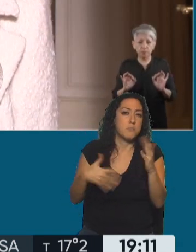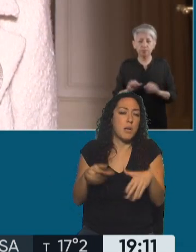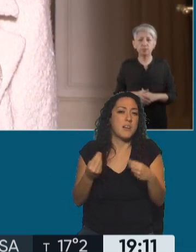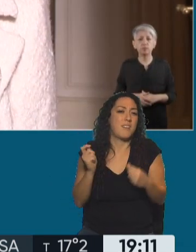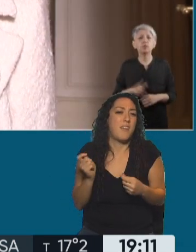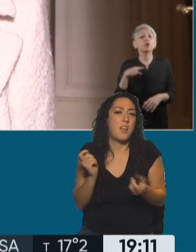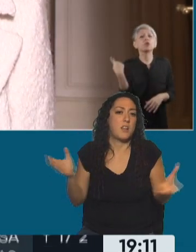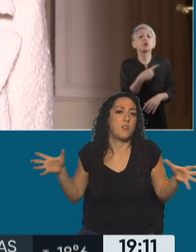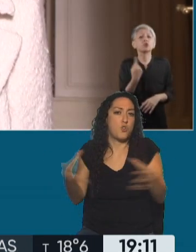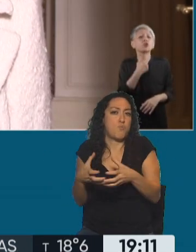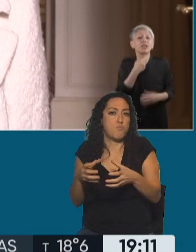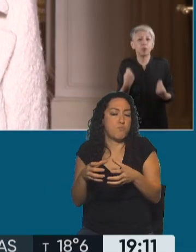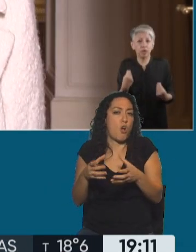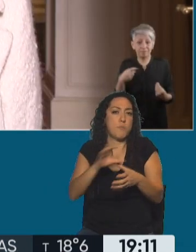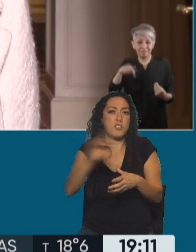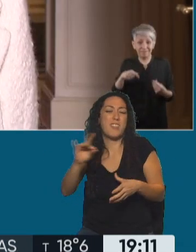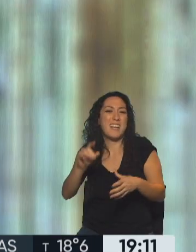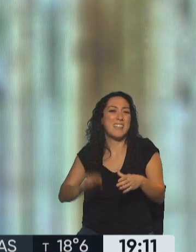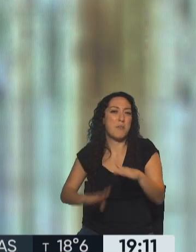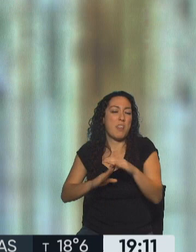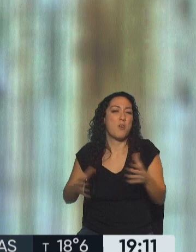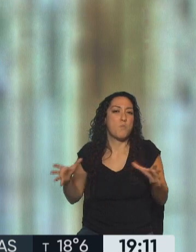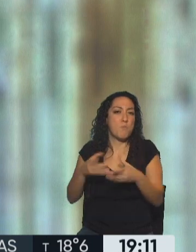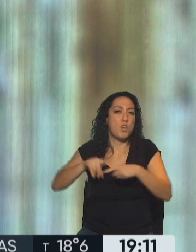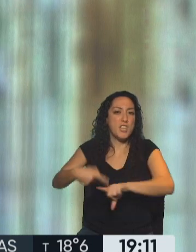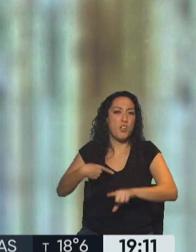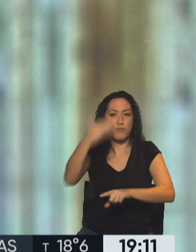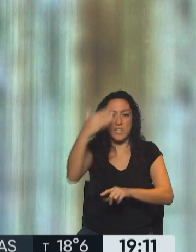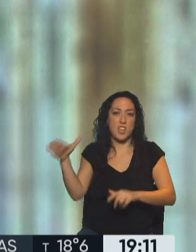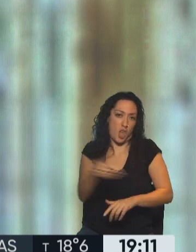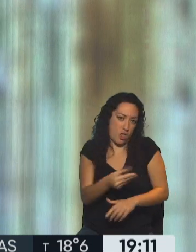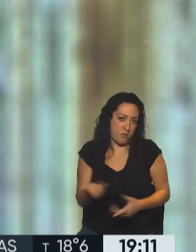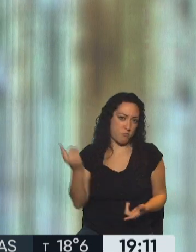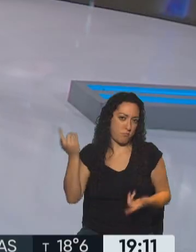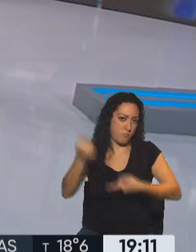¿no? En el directorio del Frente de Todos. Muy bien, y así seguimos.